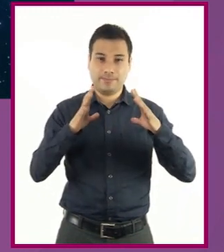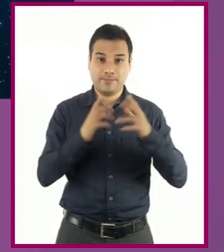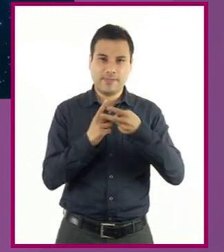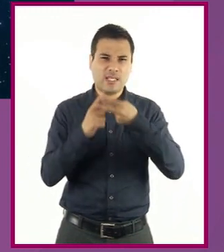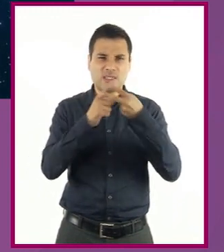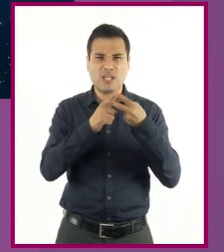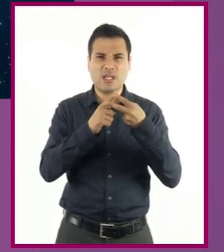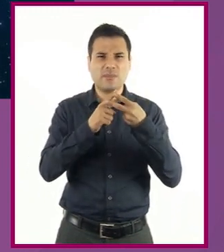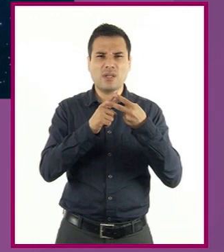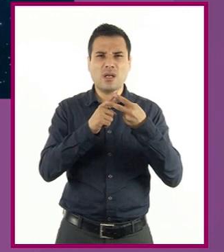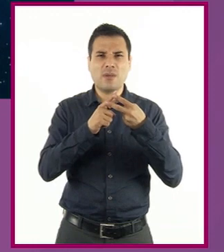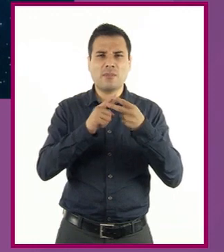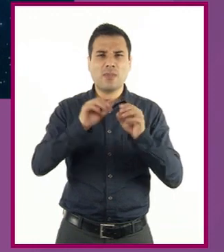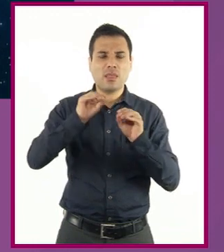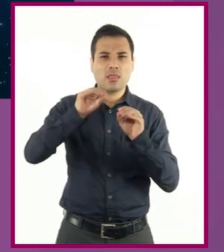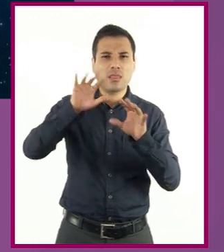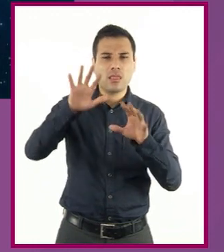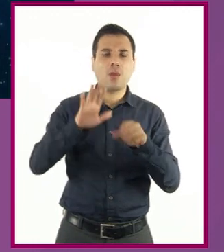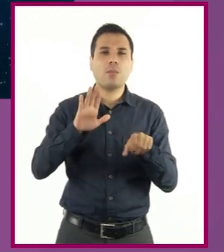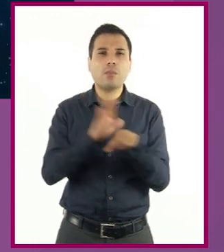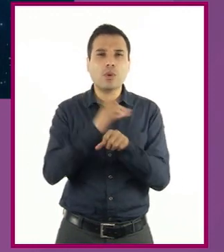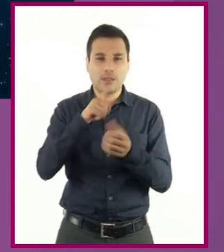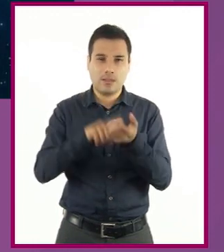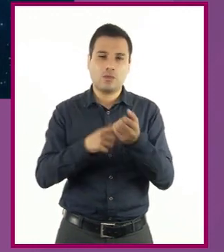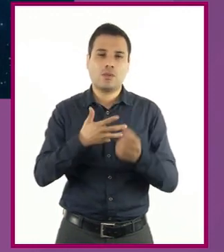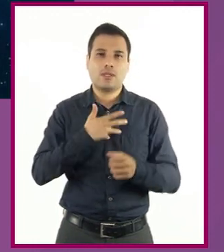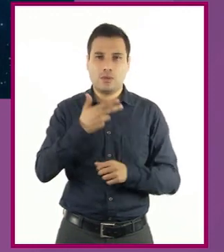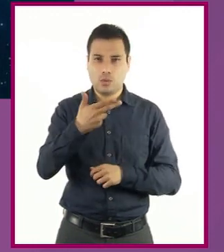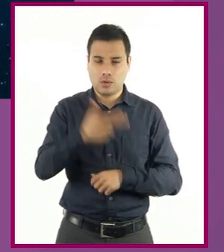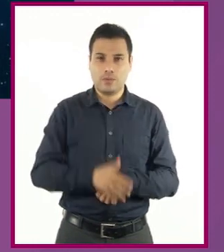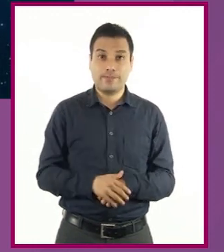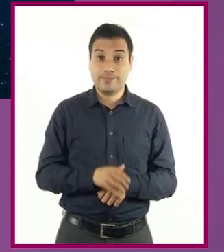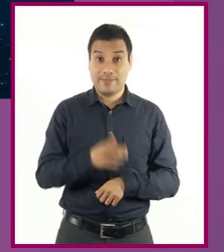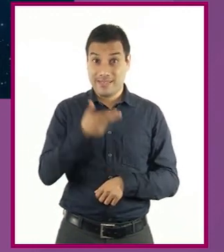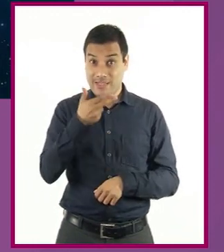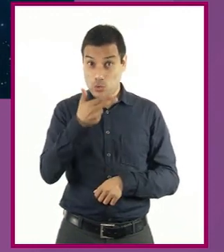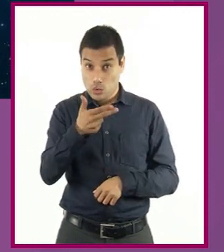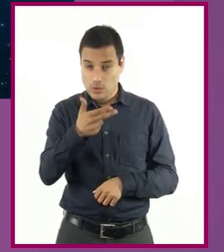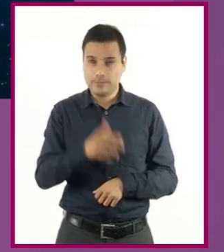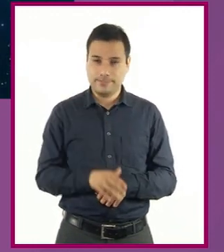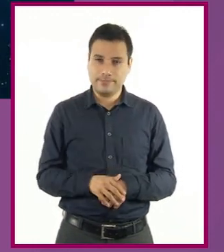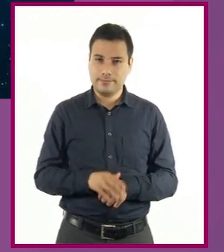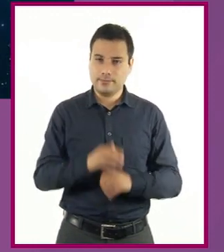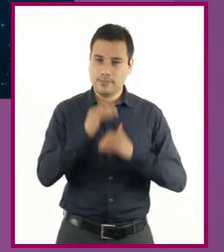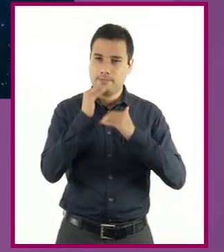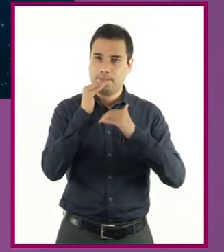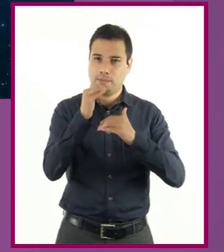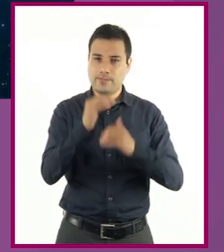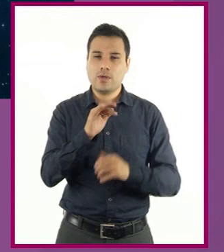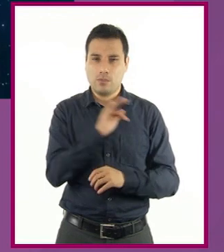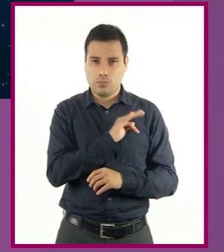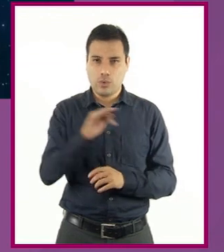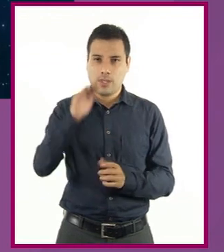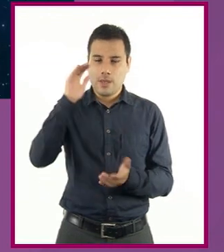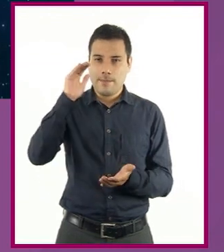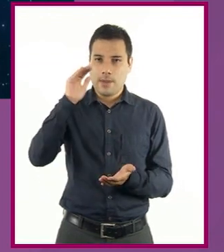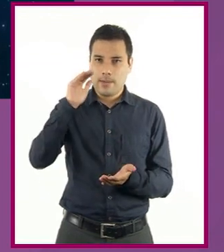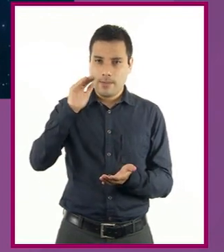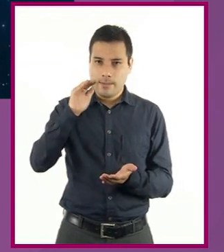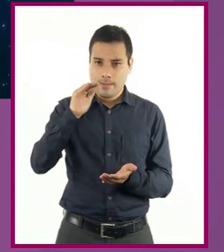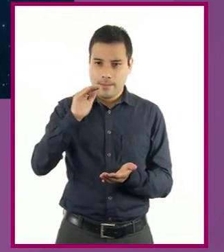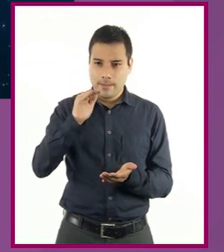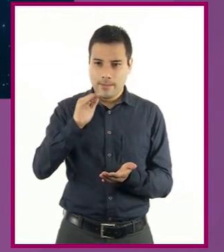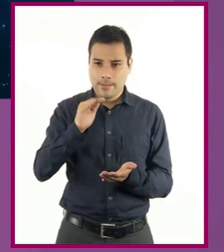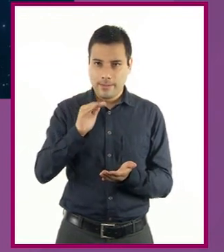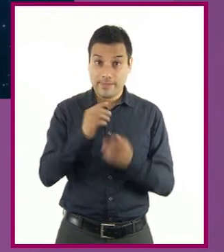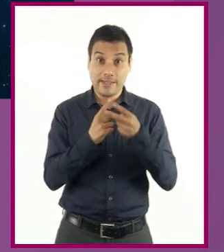brilla por el hidrógeno que contiene. Sin embargo, la cantidad de este elemento es limitada y conforme se consume, el brillo de